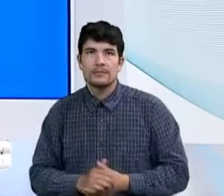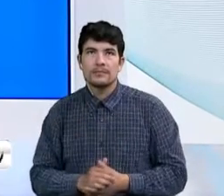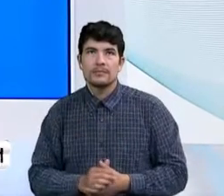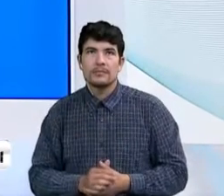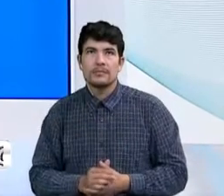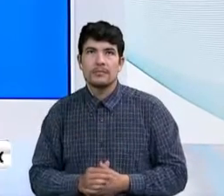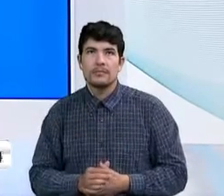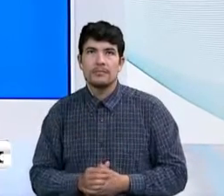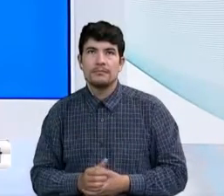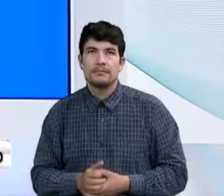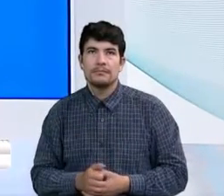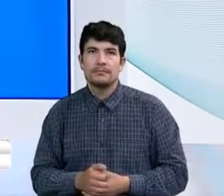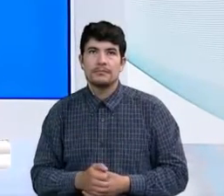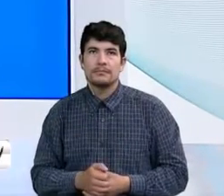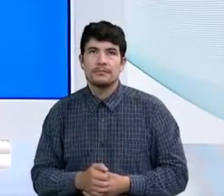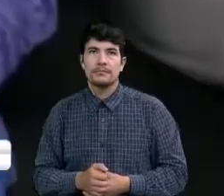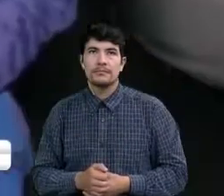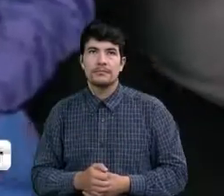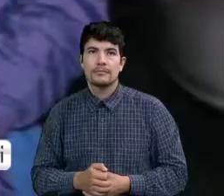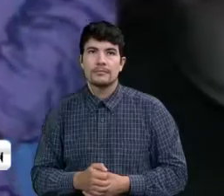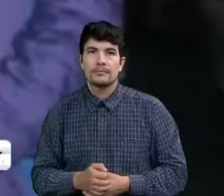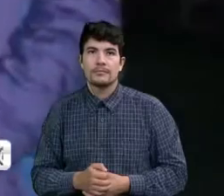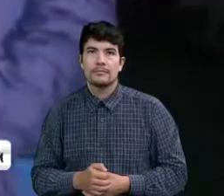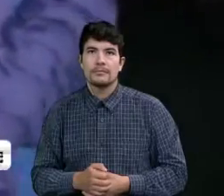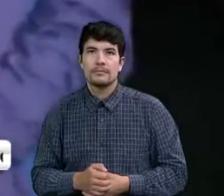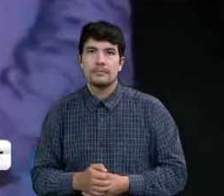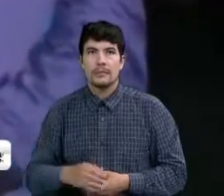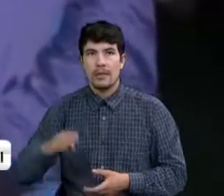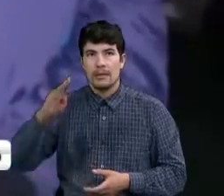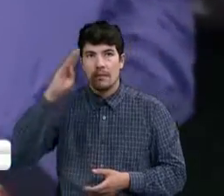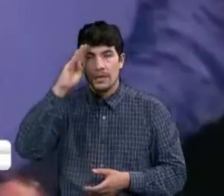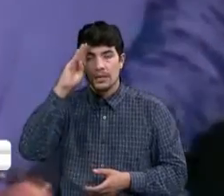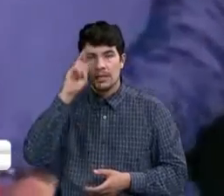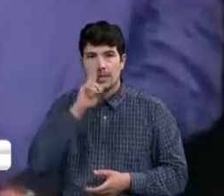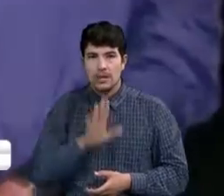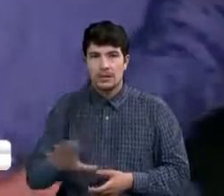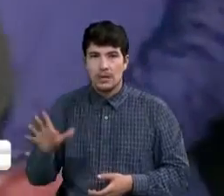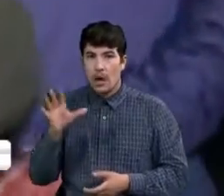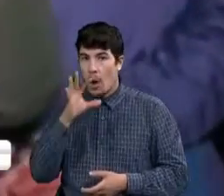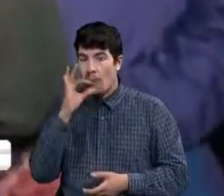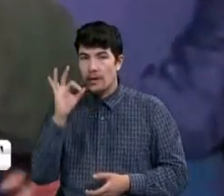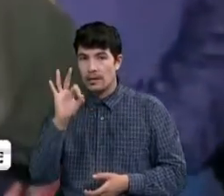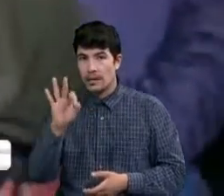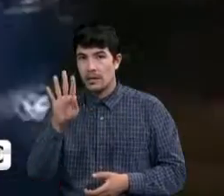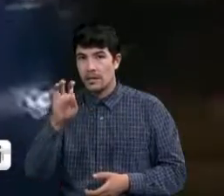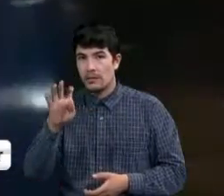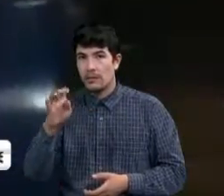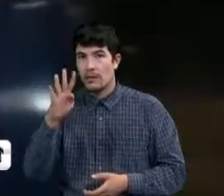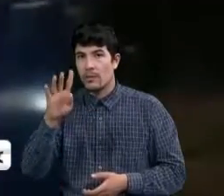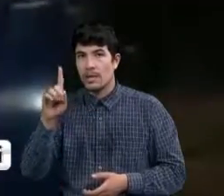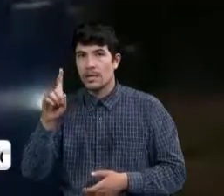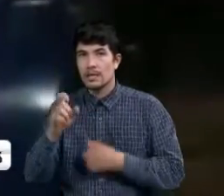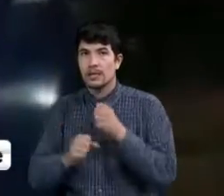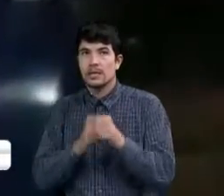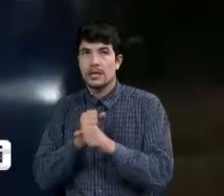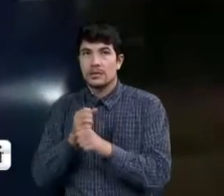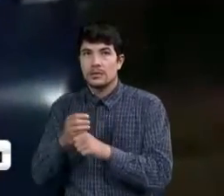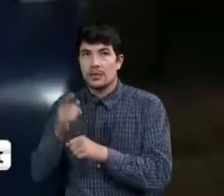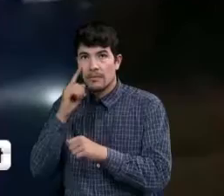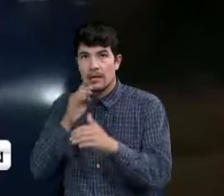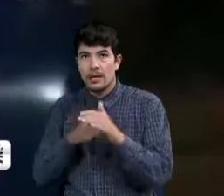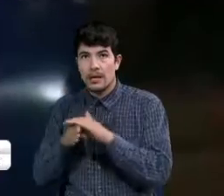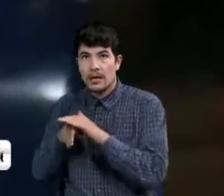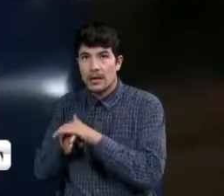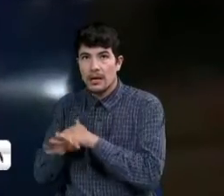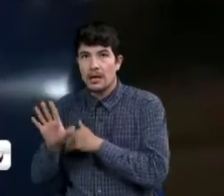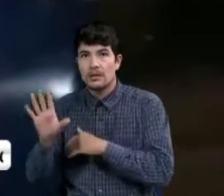eludir a las autoridades la policía asegura que estos hombres de 39 y 46 años planeaban introducir la marihuana